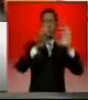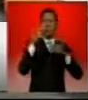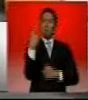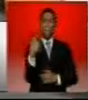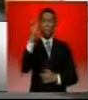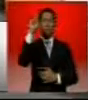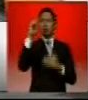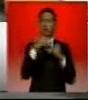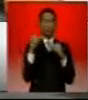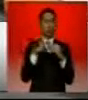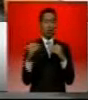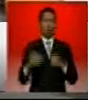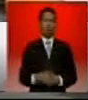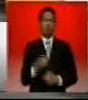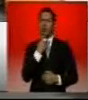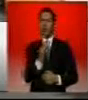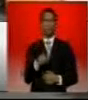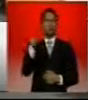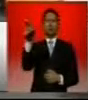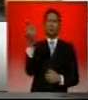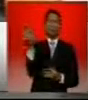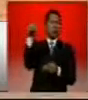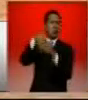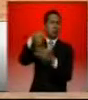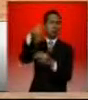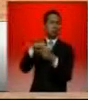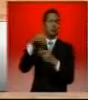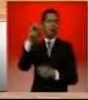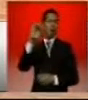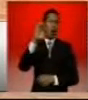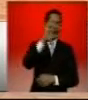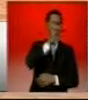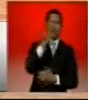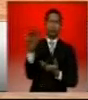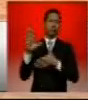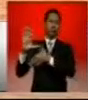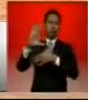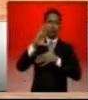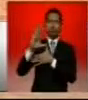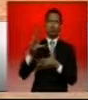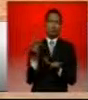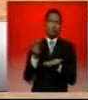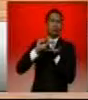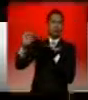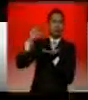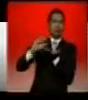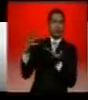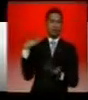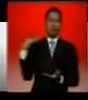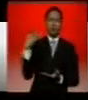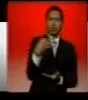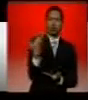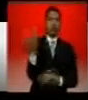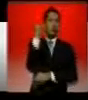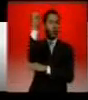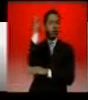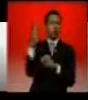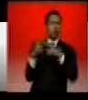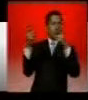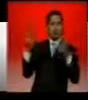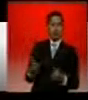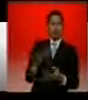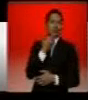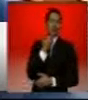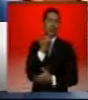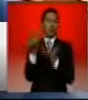del 10% de presupuesto de la OEA se asigne a temas relacionados con derechos humanos. Recordó que Ecuador ha ratificado